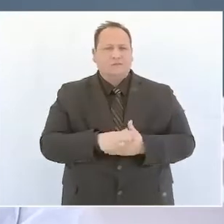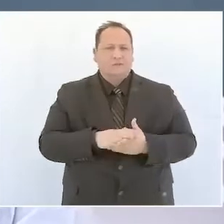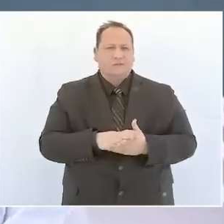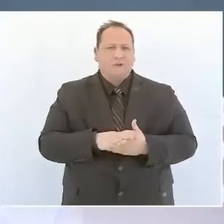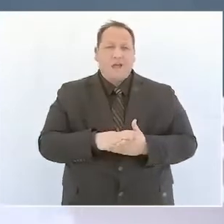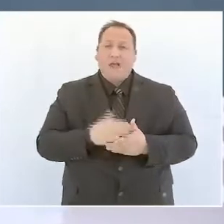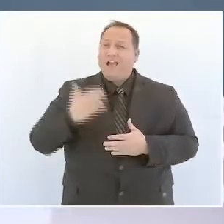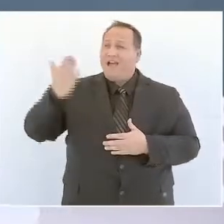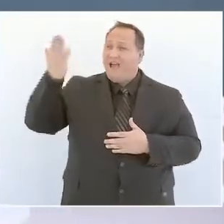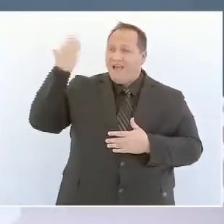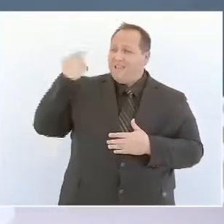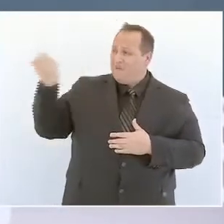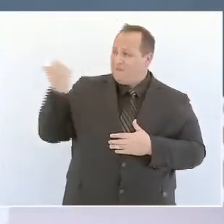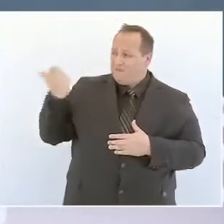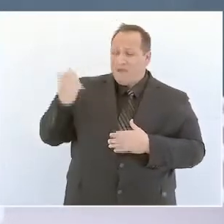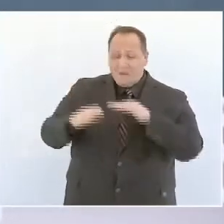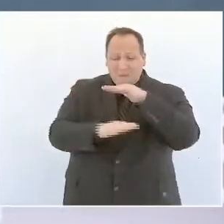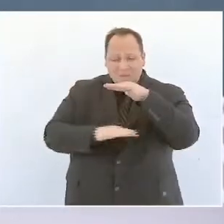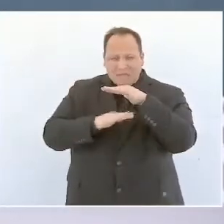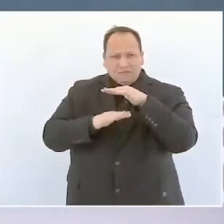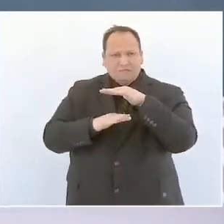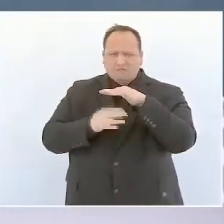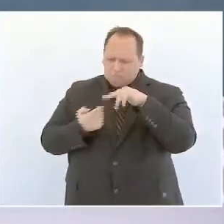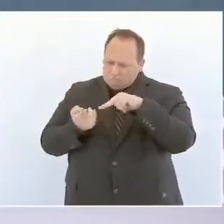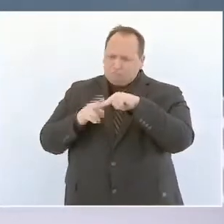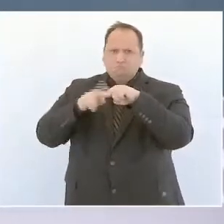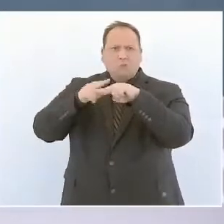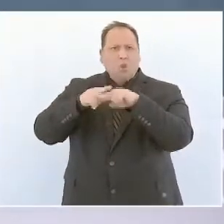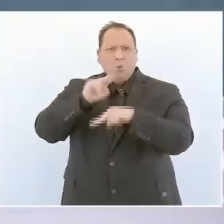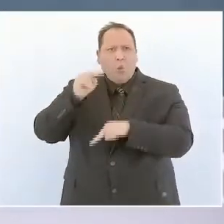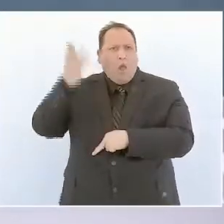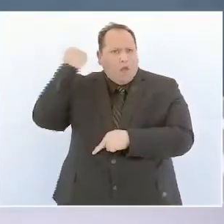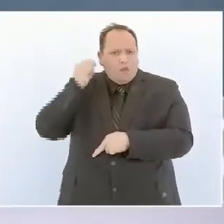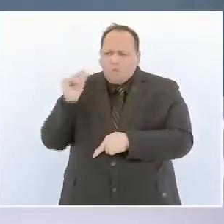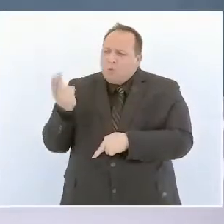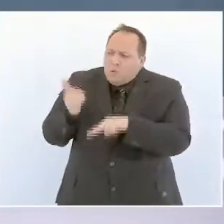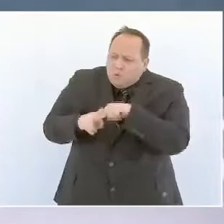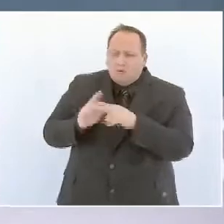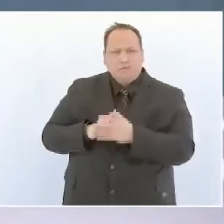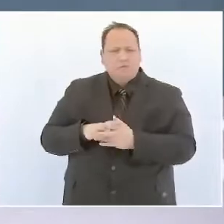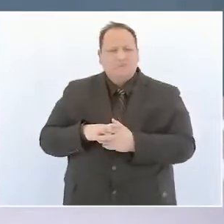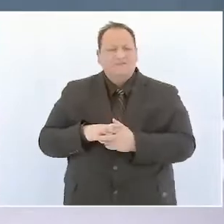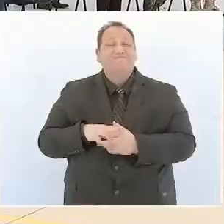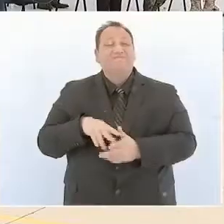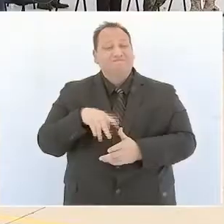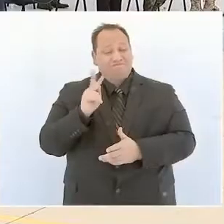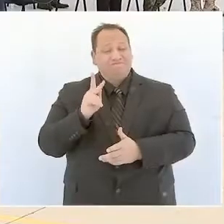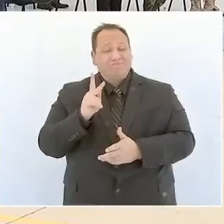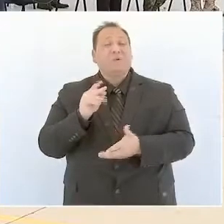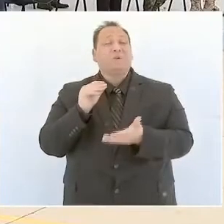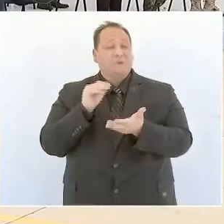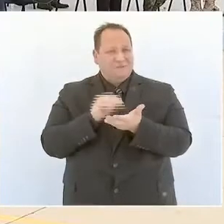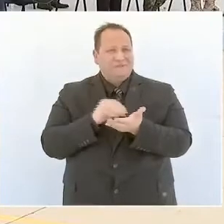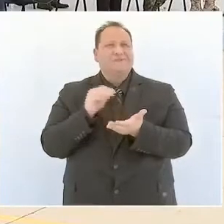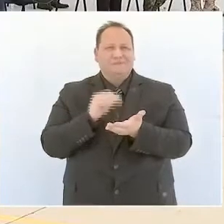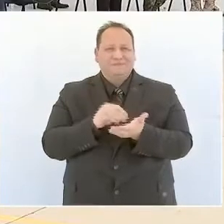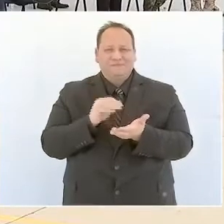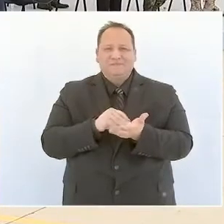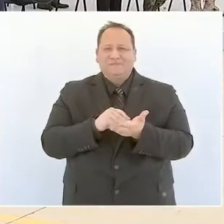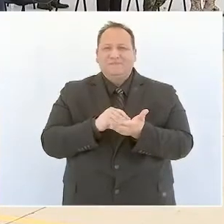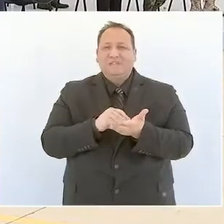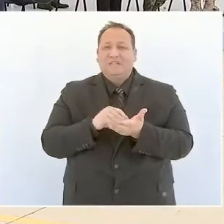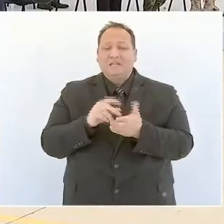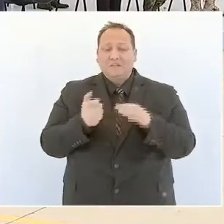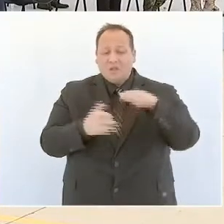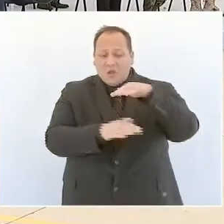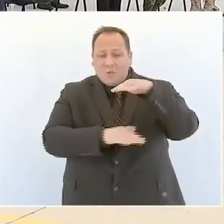Nunca había aumentado tanto el salario mínimo. Y sin embargo, sigue estando arriba el